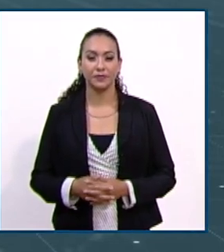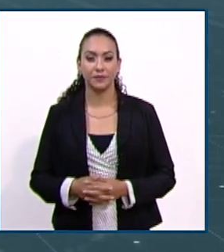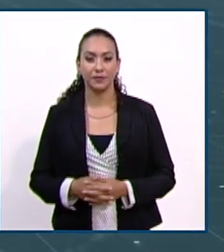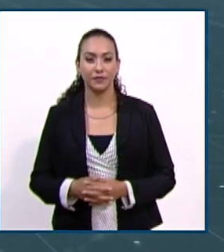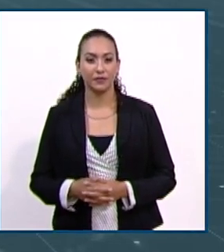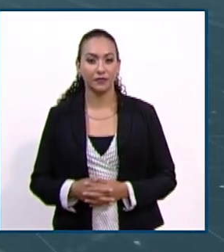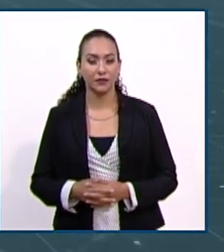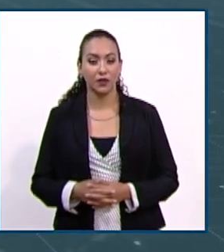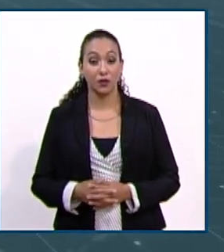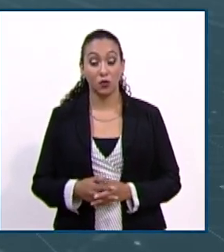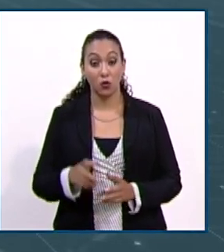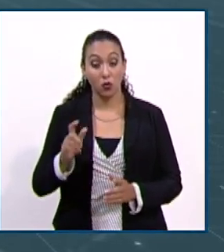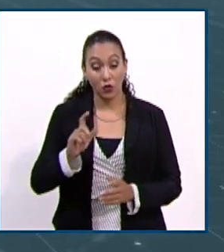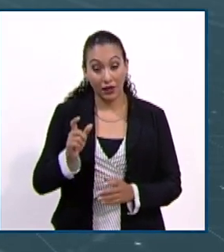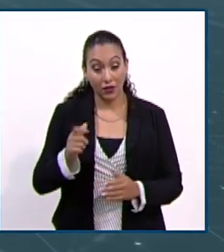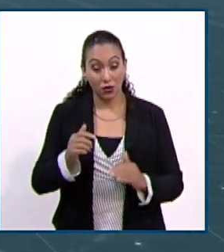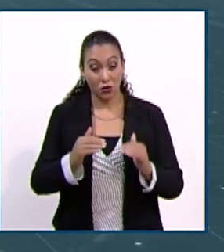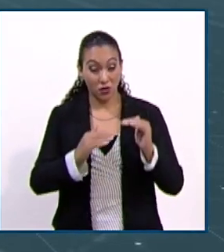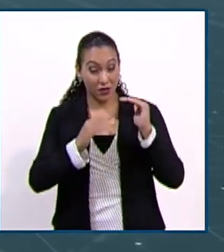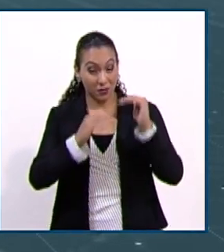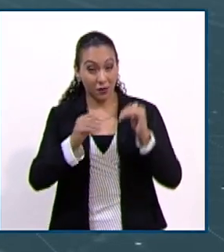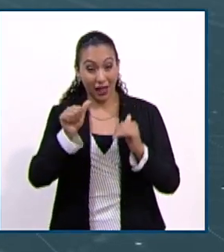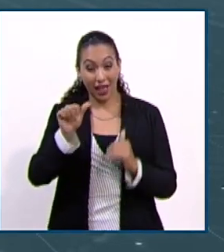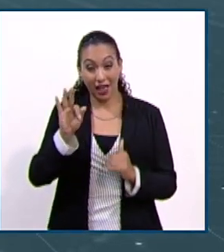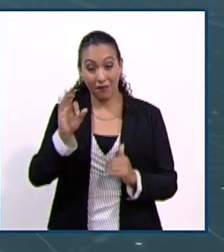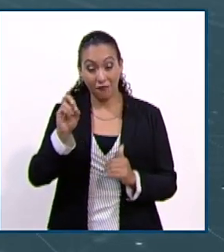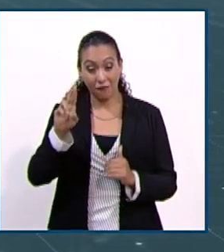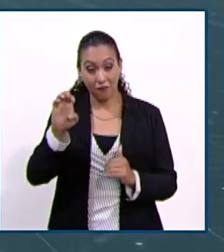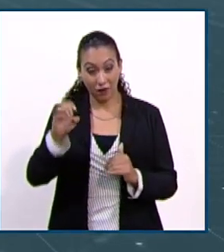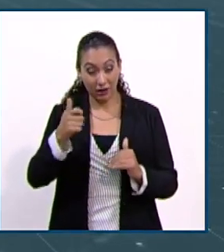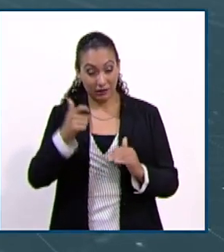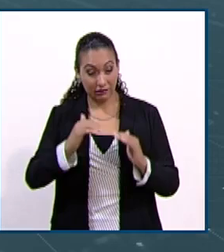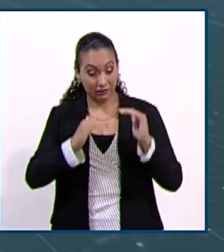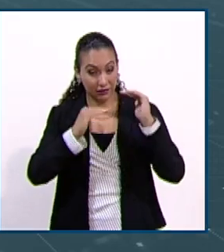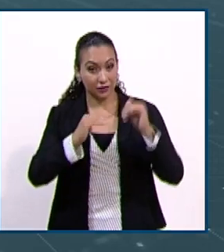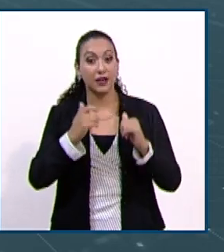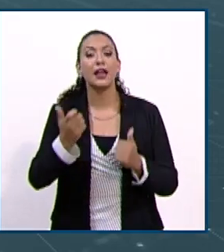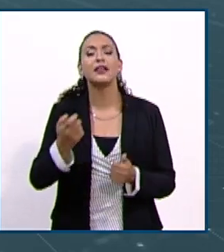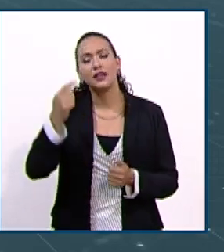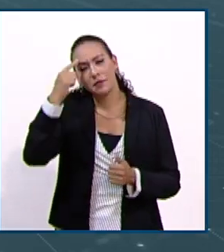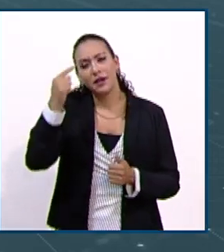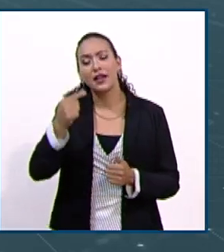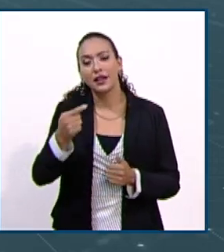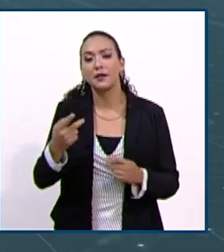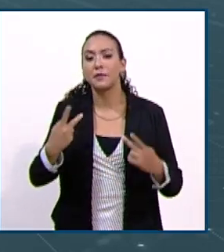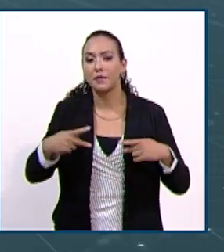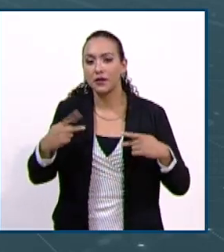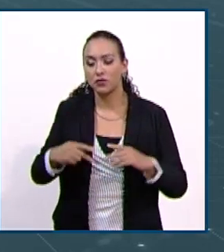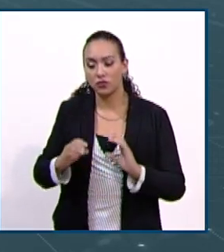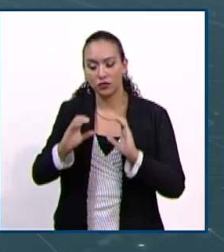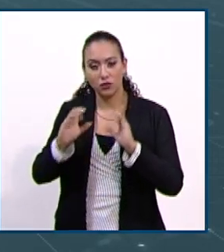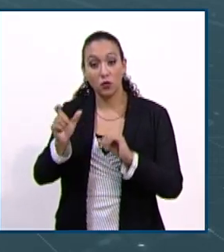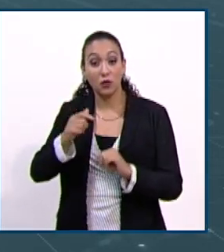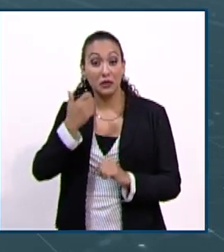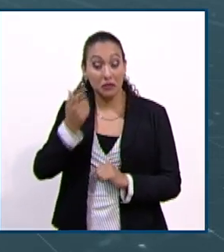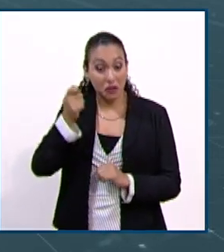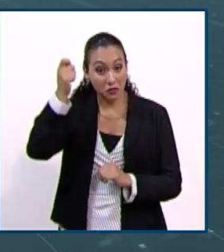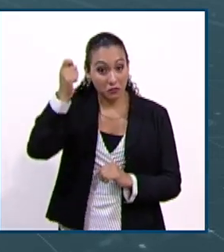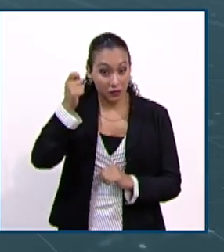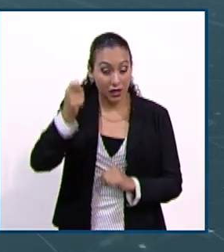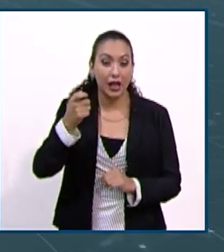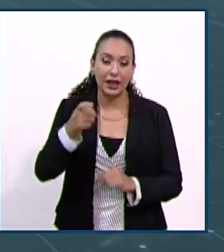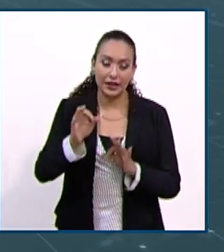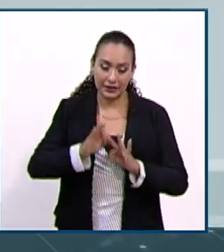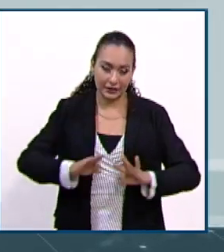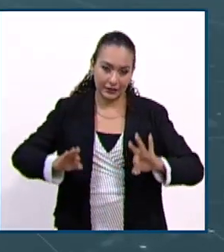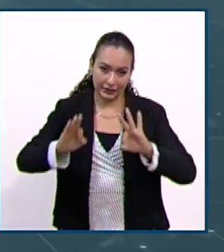Fijar topes máximos a las comisiones de las Afores busca mejorar el bienestar de la población en la etapa de retiro, estableció la